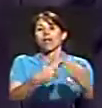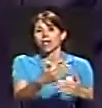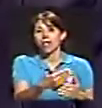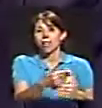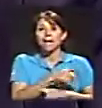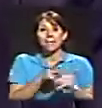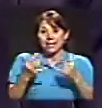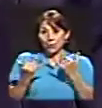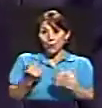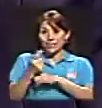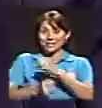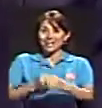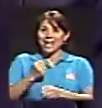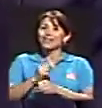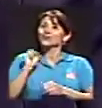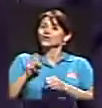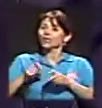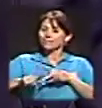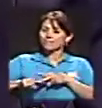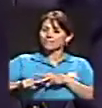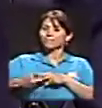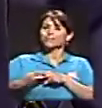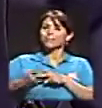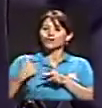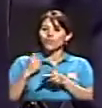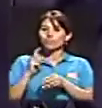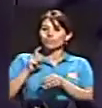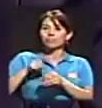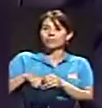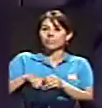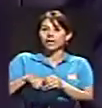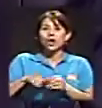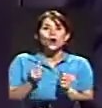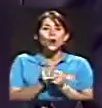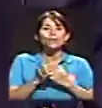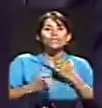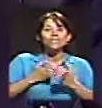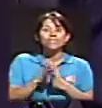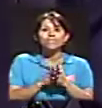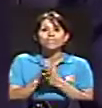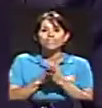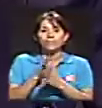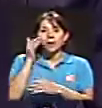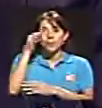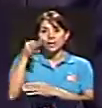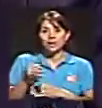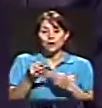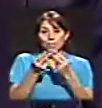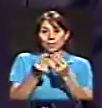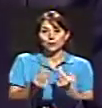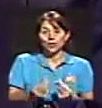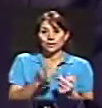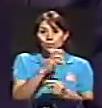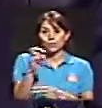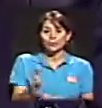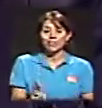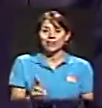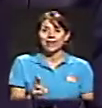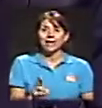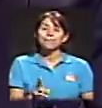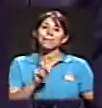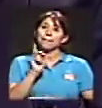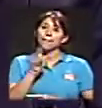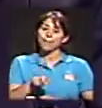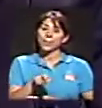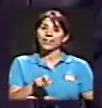comencé desde el inicio el proceso presupuestario y con una gran ilusión, porque yo creo que el presupuesto de la República es o debería